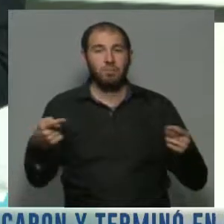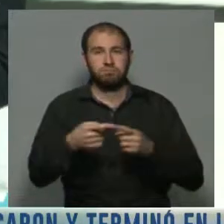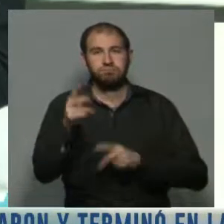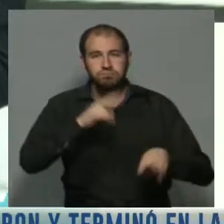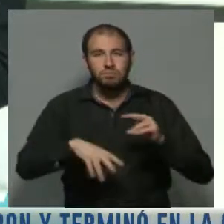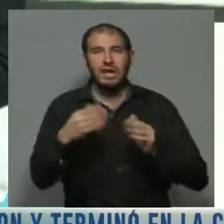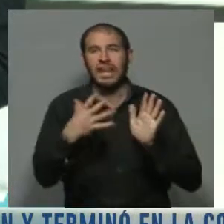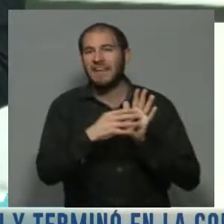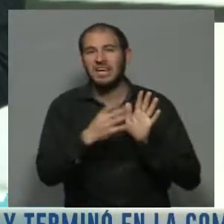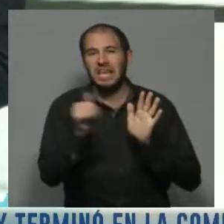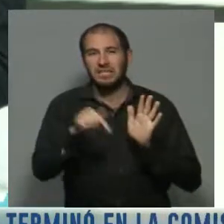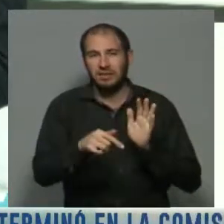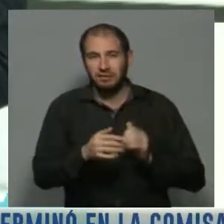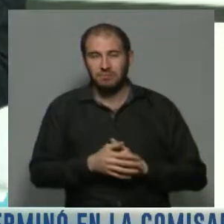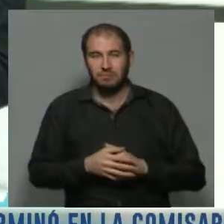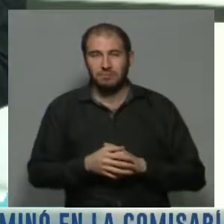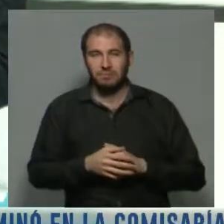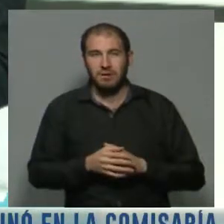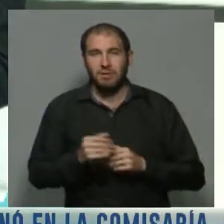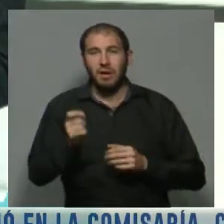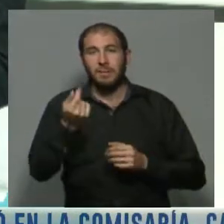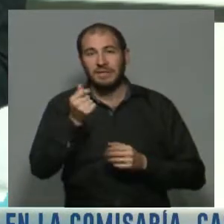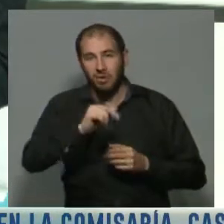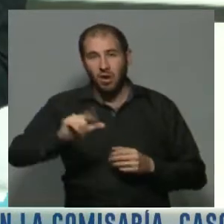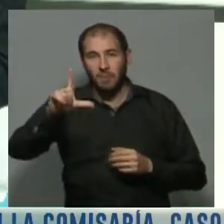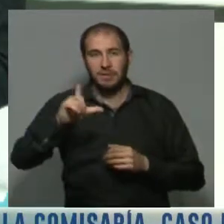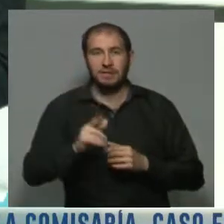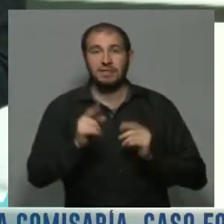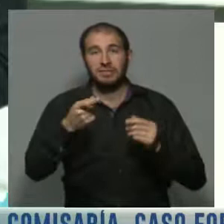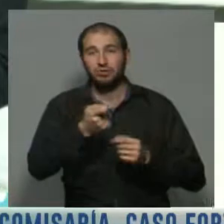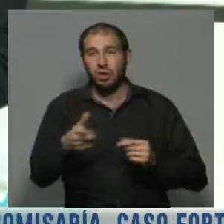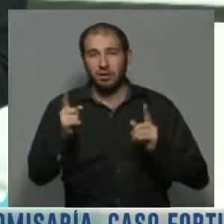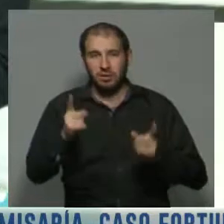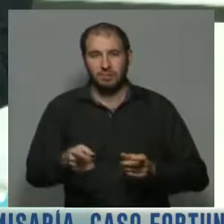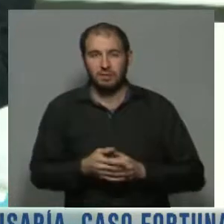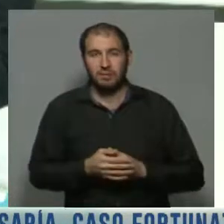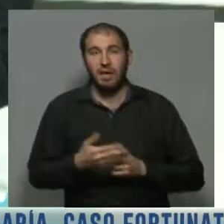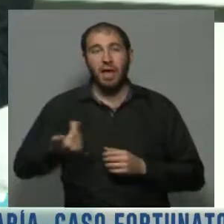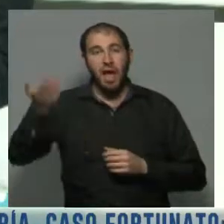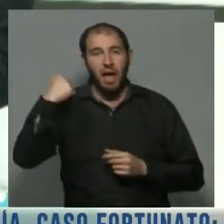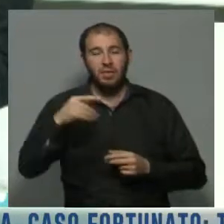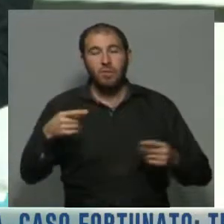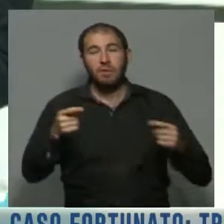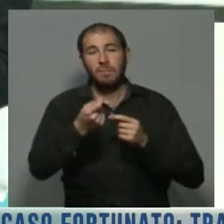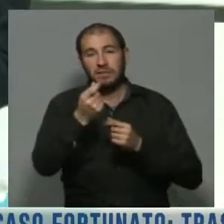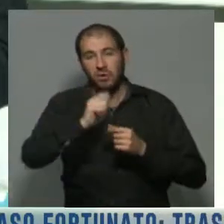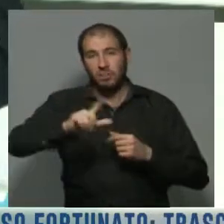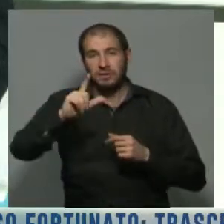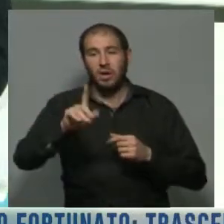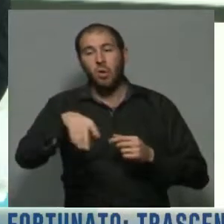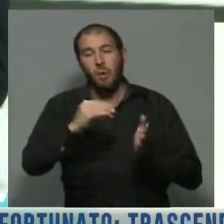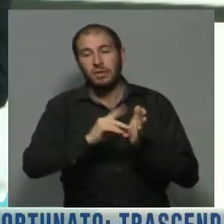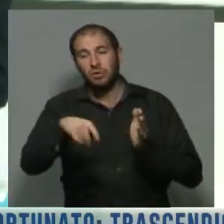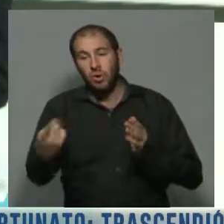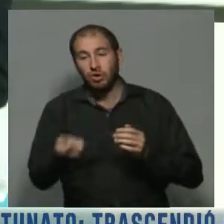alguna referencia para aumentar los precios, incluidos los salarios. En su momento se buscaba la inflación, en otro